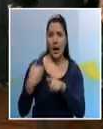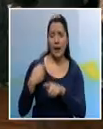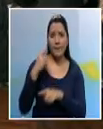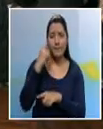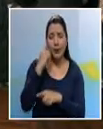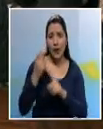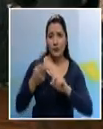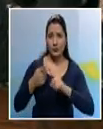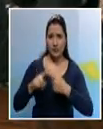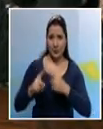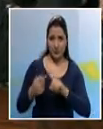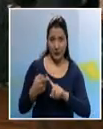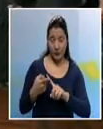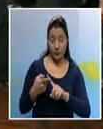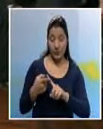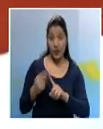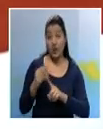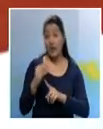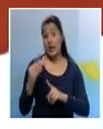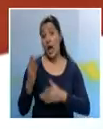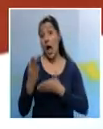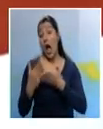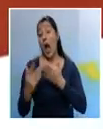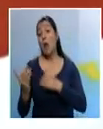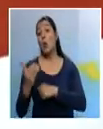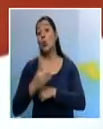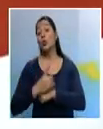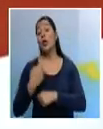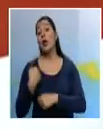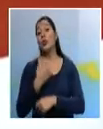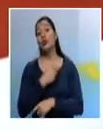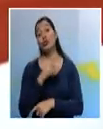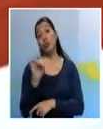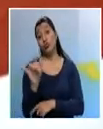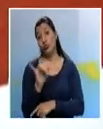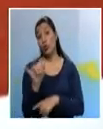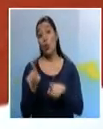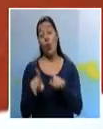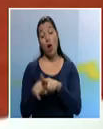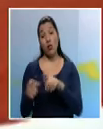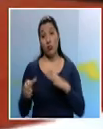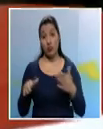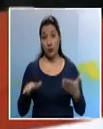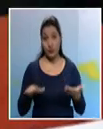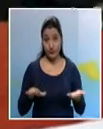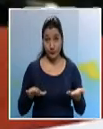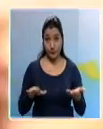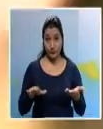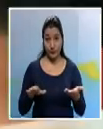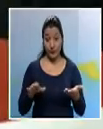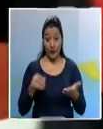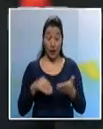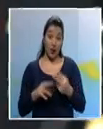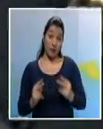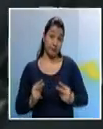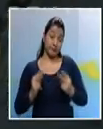y que un día también nos acompañarán a nosotros en esta